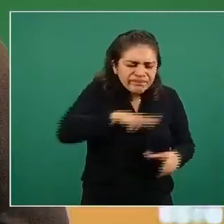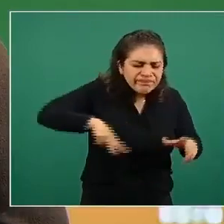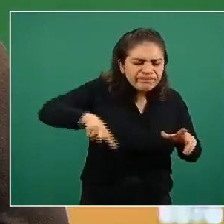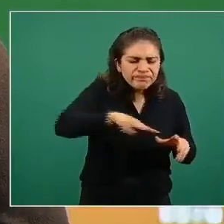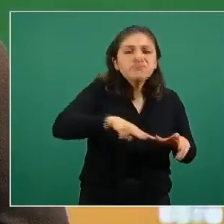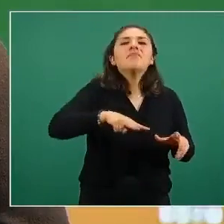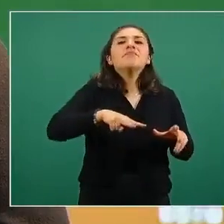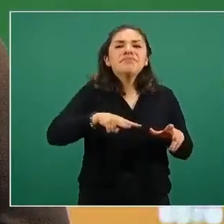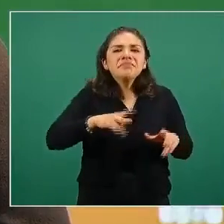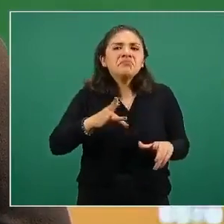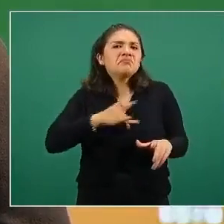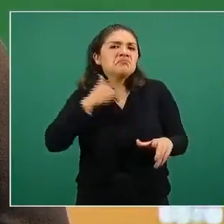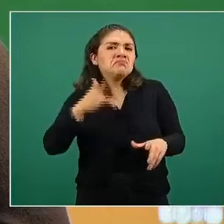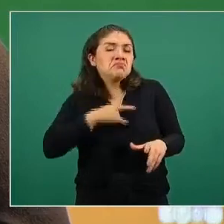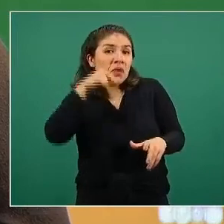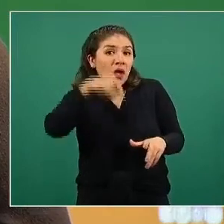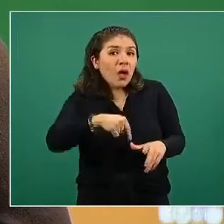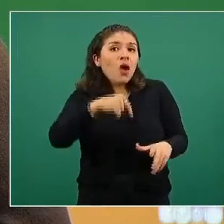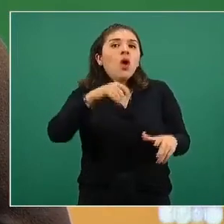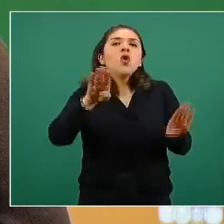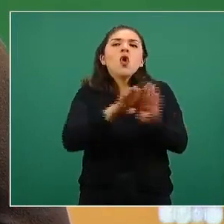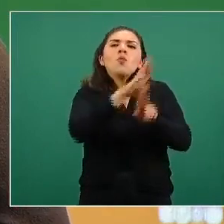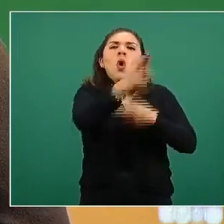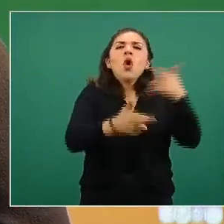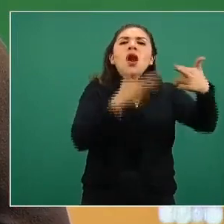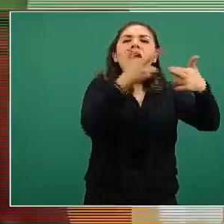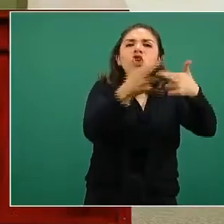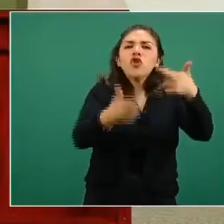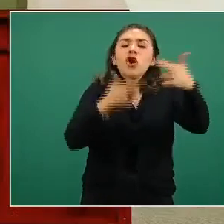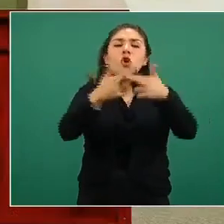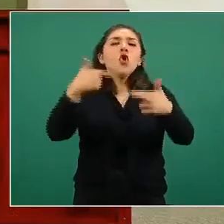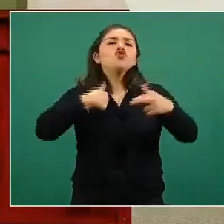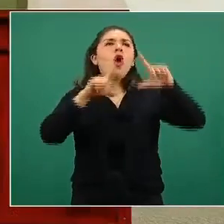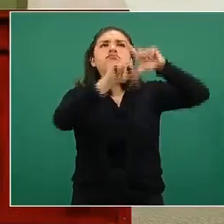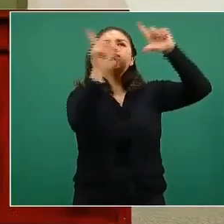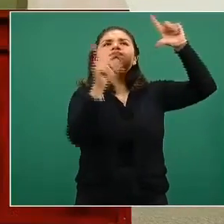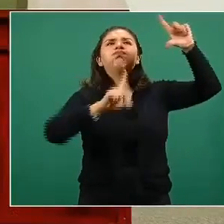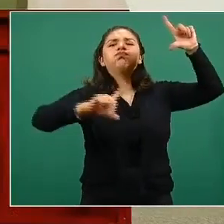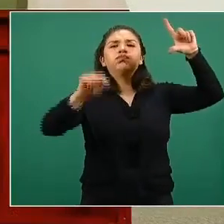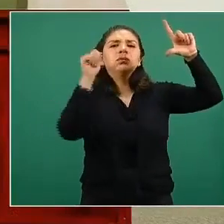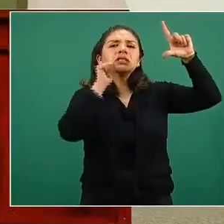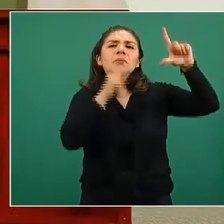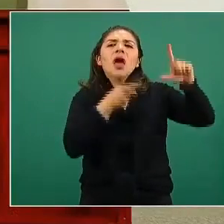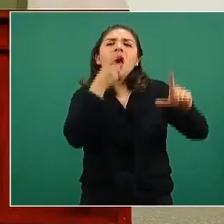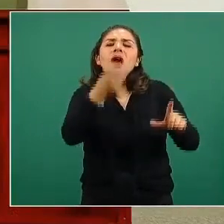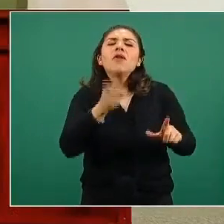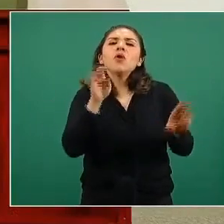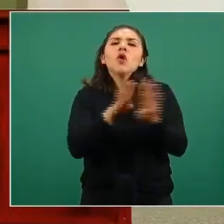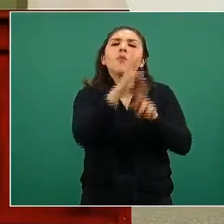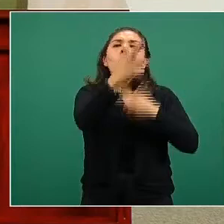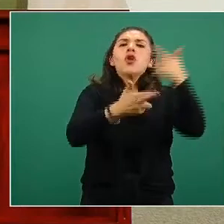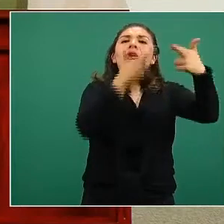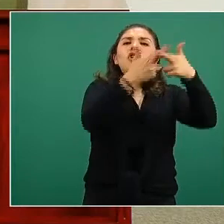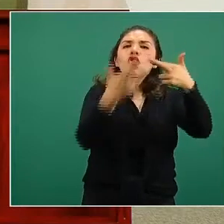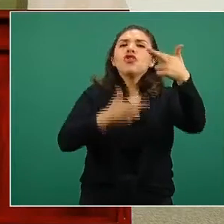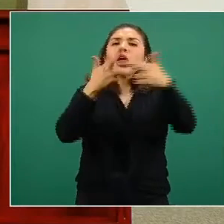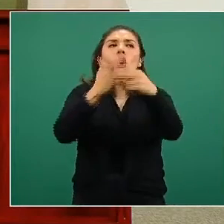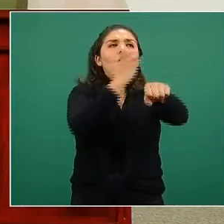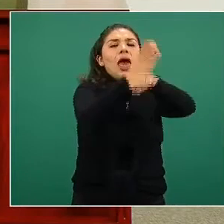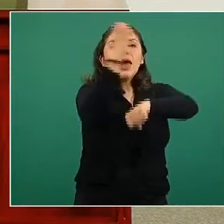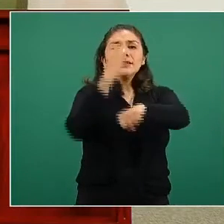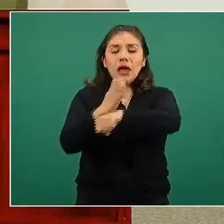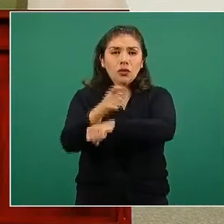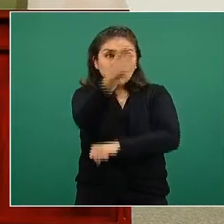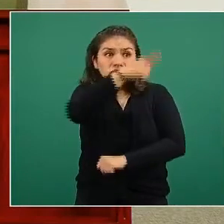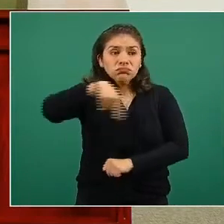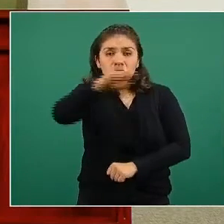y que además esta está subregionalizada. Nosotros a nivel nacional siempre hablamos de una regionalización en entidades federativas. Ellos tienen